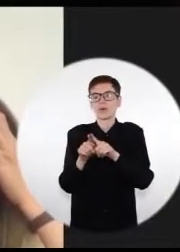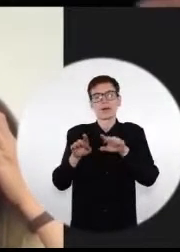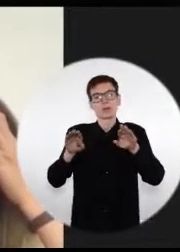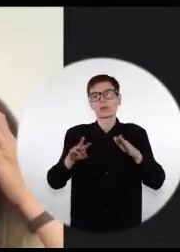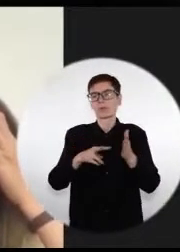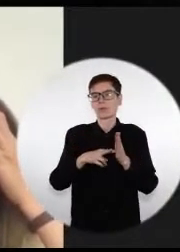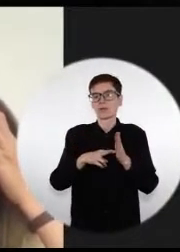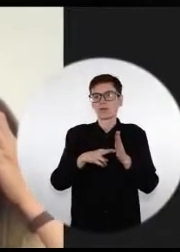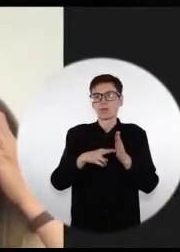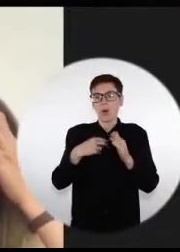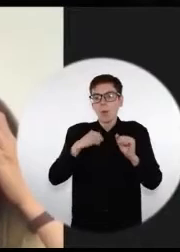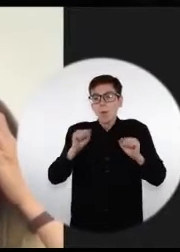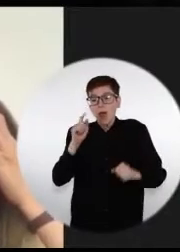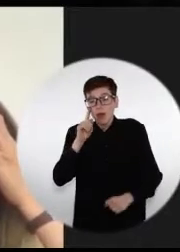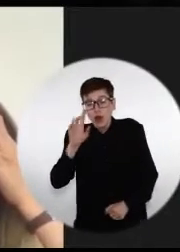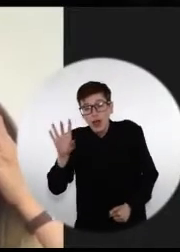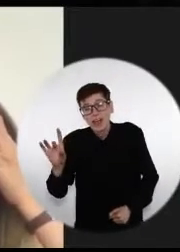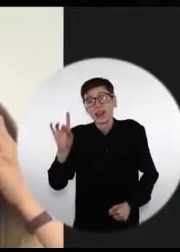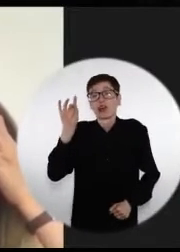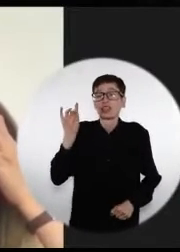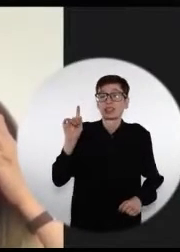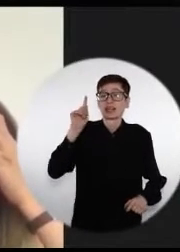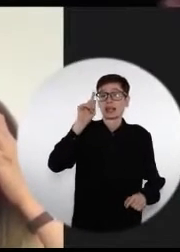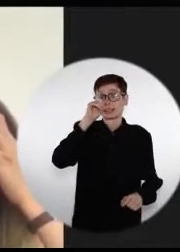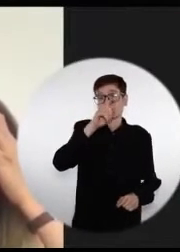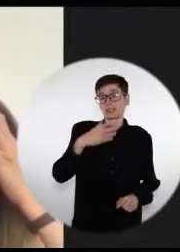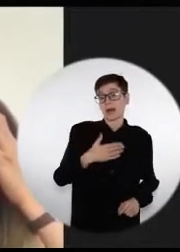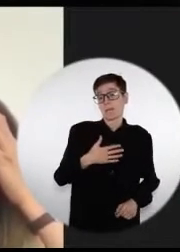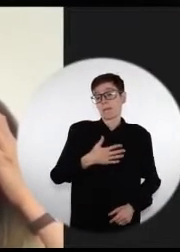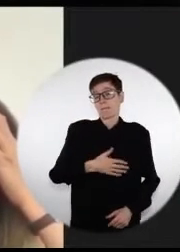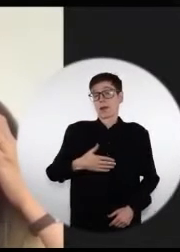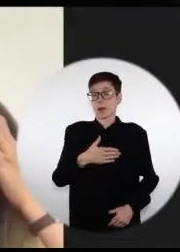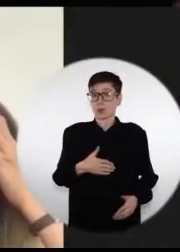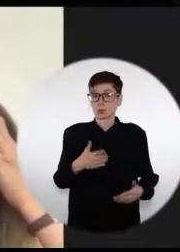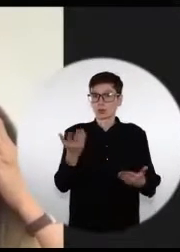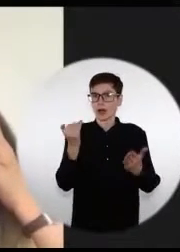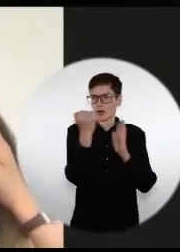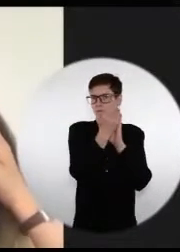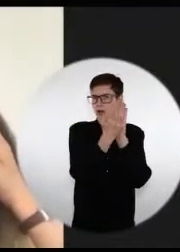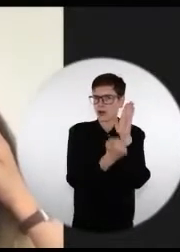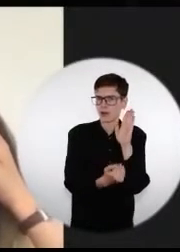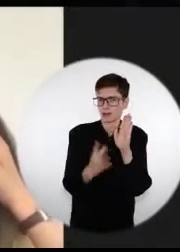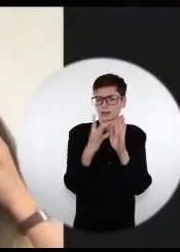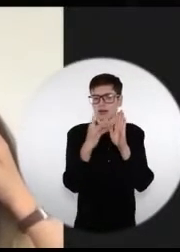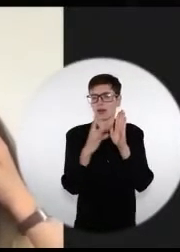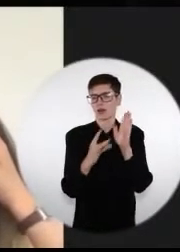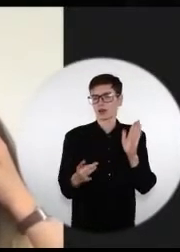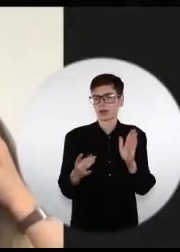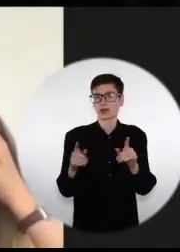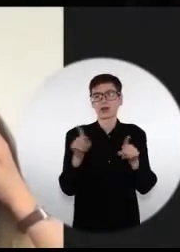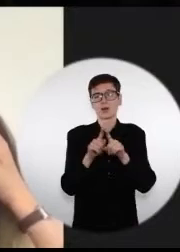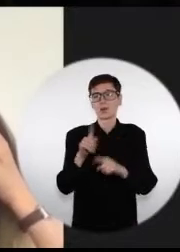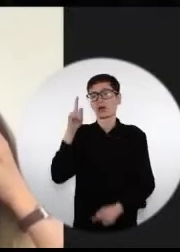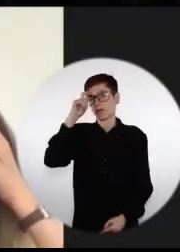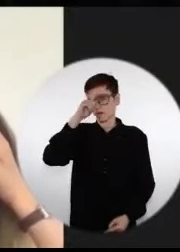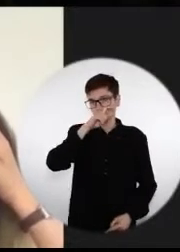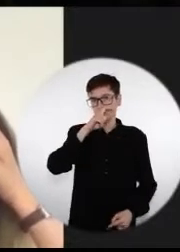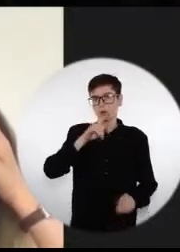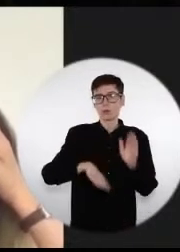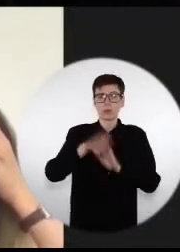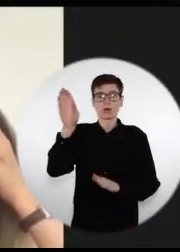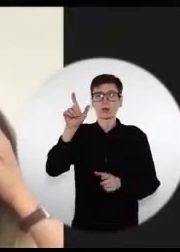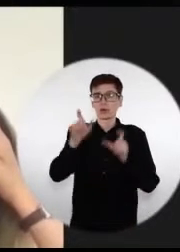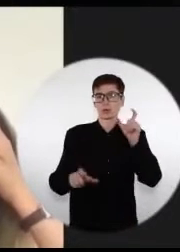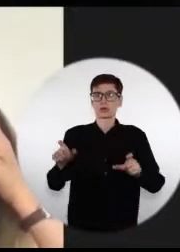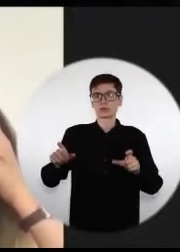y un consumo de audiolibros propiamente tal debería ser alguien que dice yo quiero escuchar exactamente esto voy a ver si lo encuentro en el catálogo